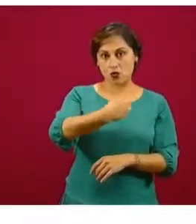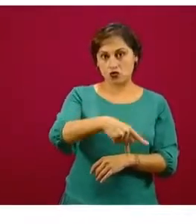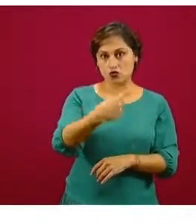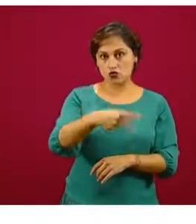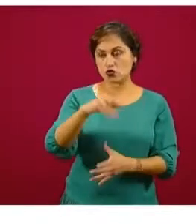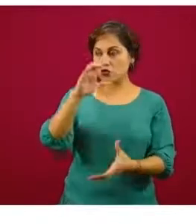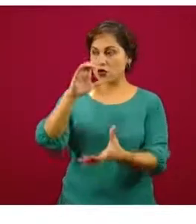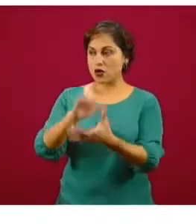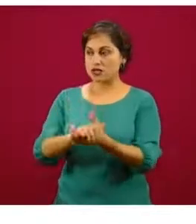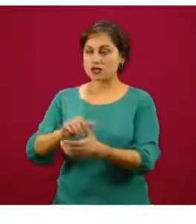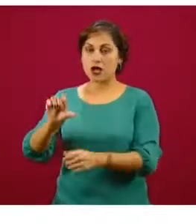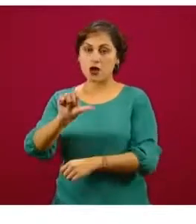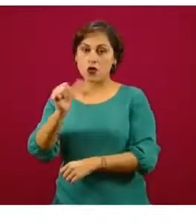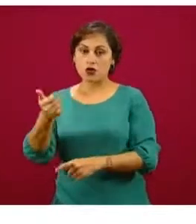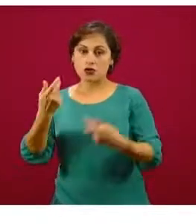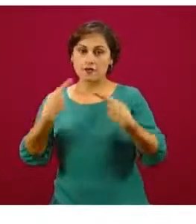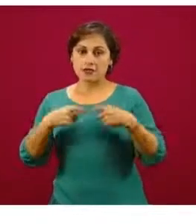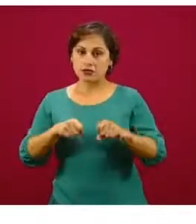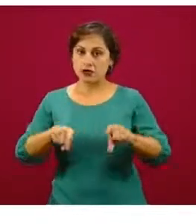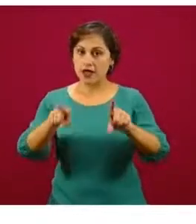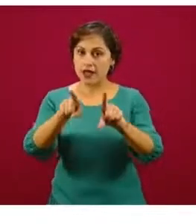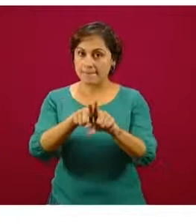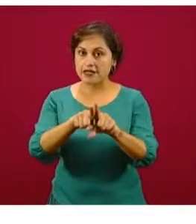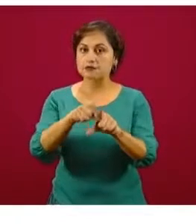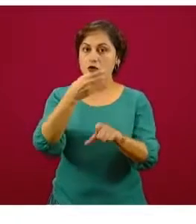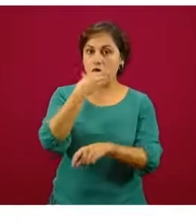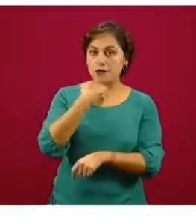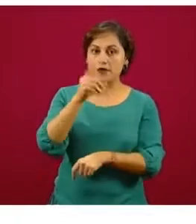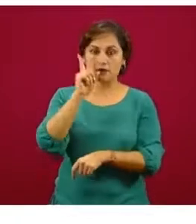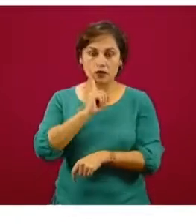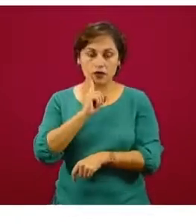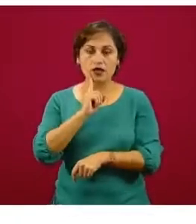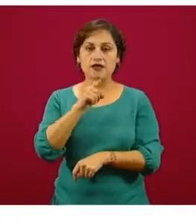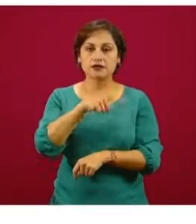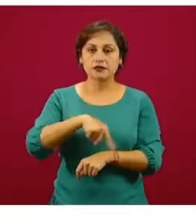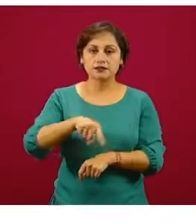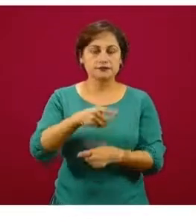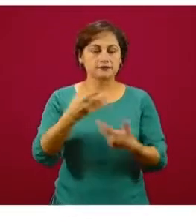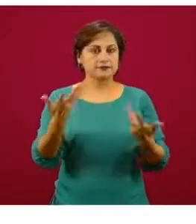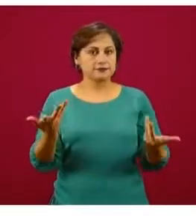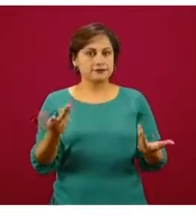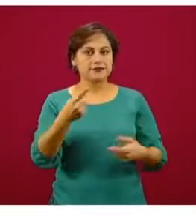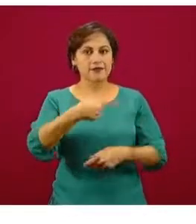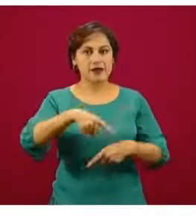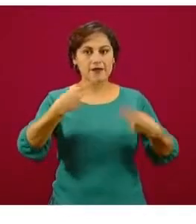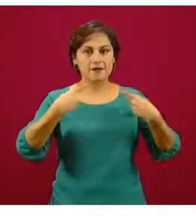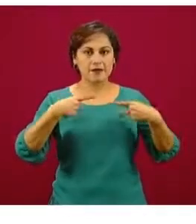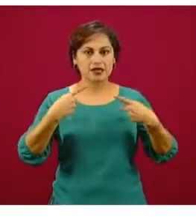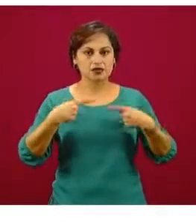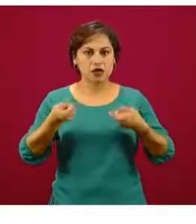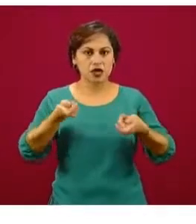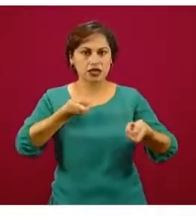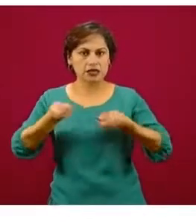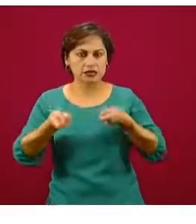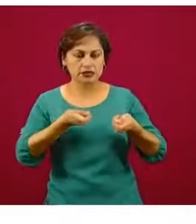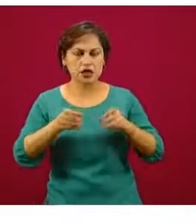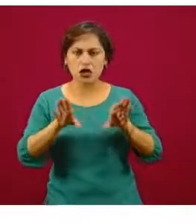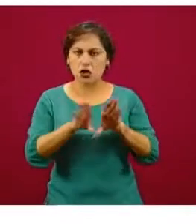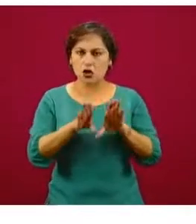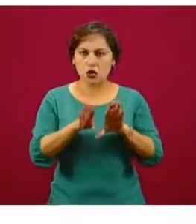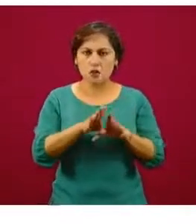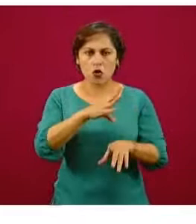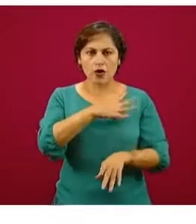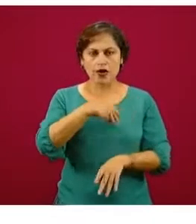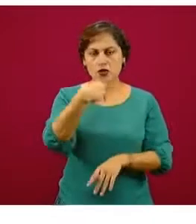decir, mucha discriminación y rechazo en las propias familias para que las personas puedan escoger a quién quieren, a quién aman, contra